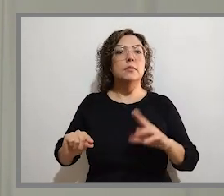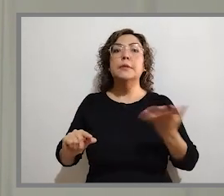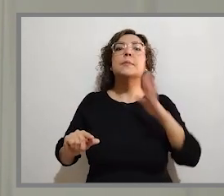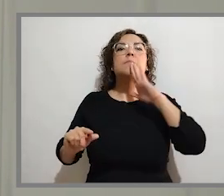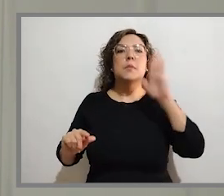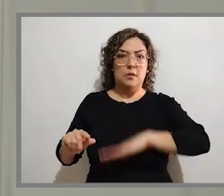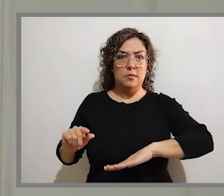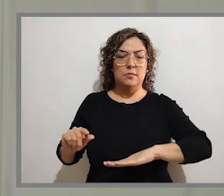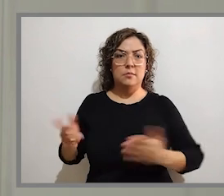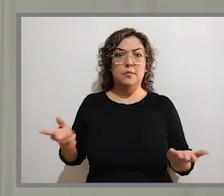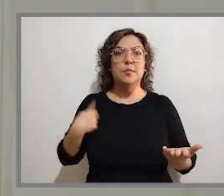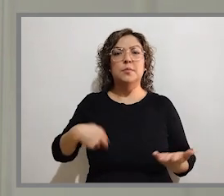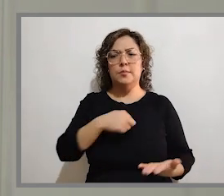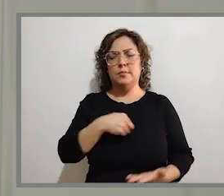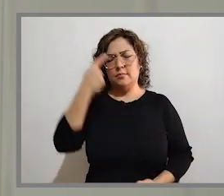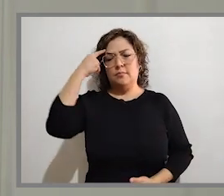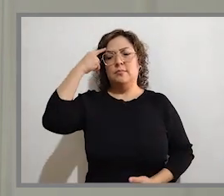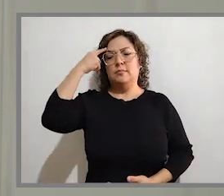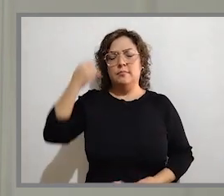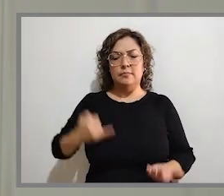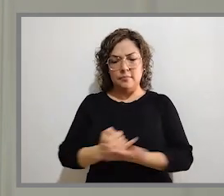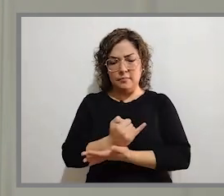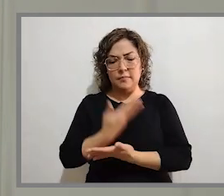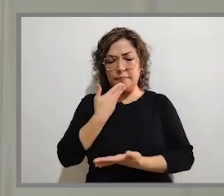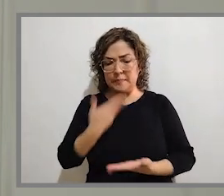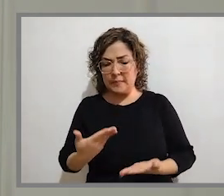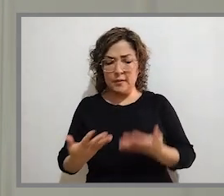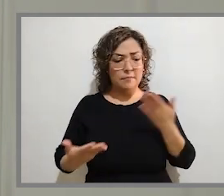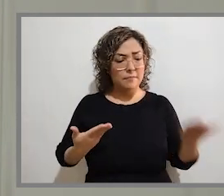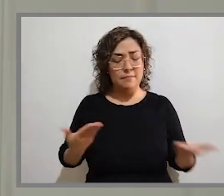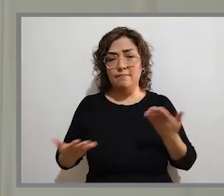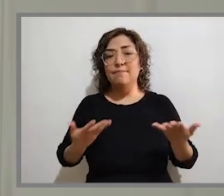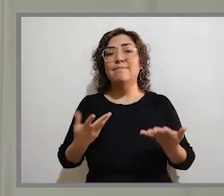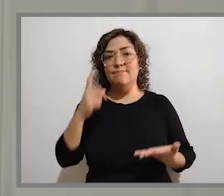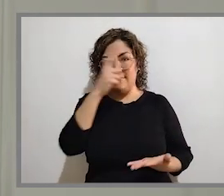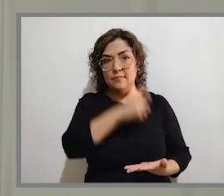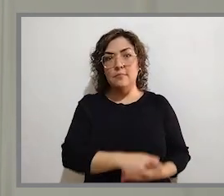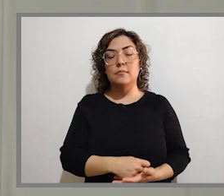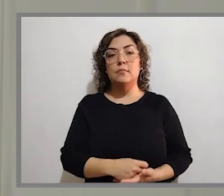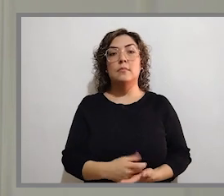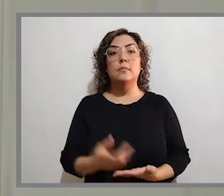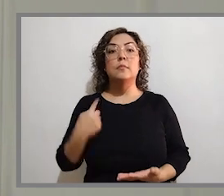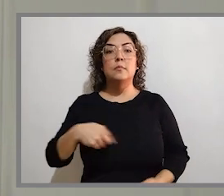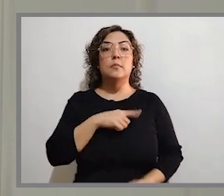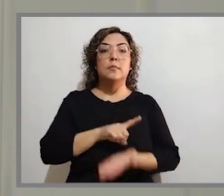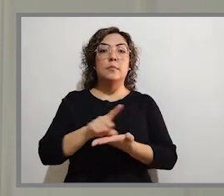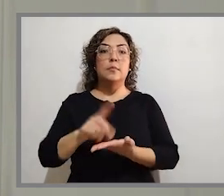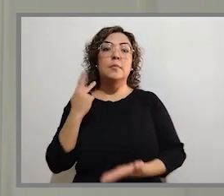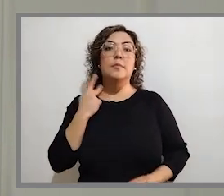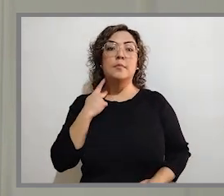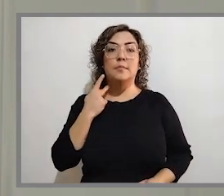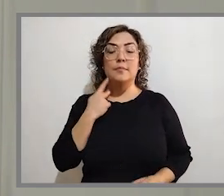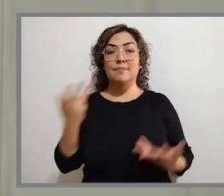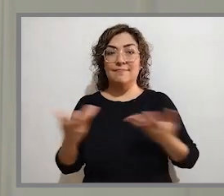que sigue afectando la capacidad para ejercer plenamente los derechos políticos. La capacitación en materia de